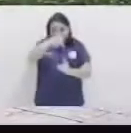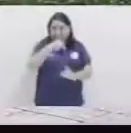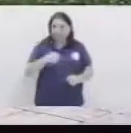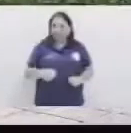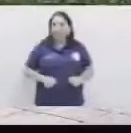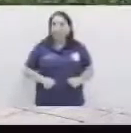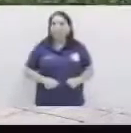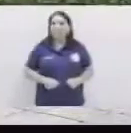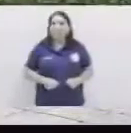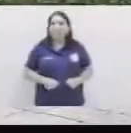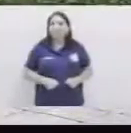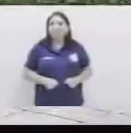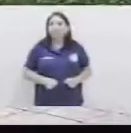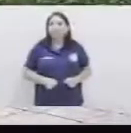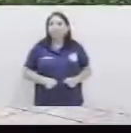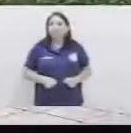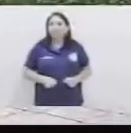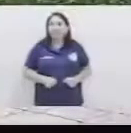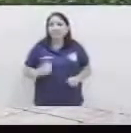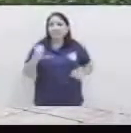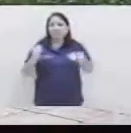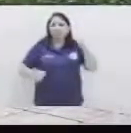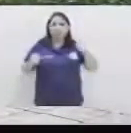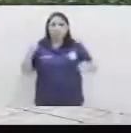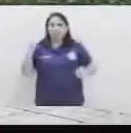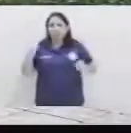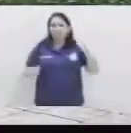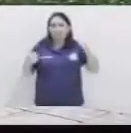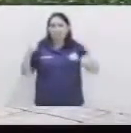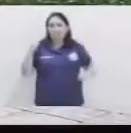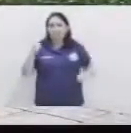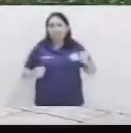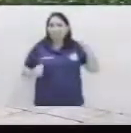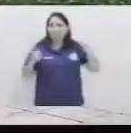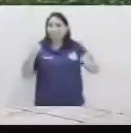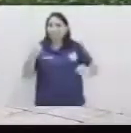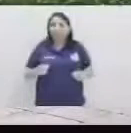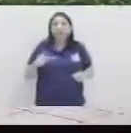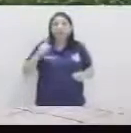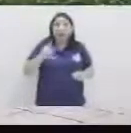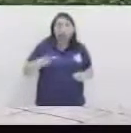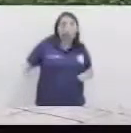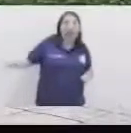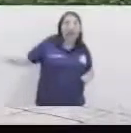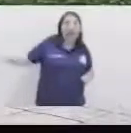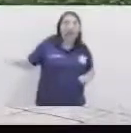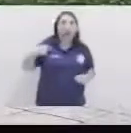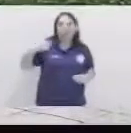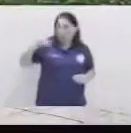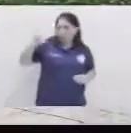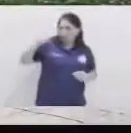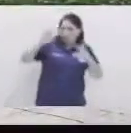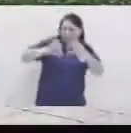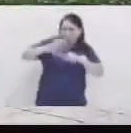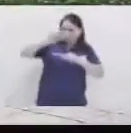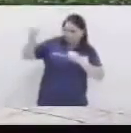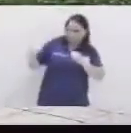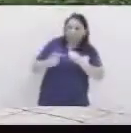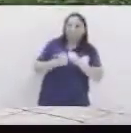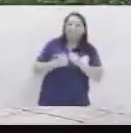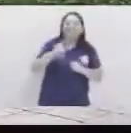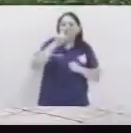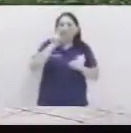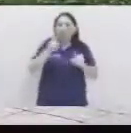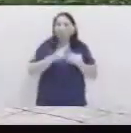una. ¿Listos? Uno, dos y tres. Y puedes hacerlo con un reto con alguien más. Voy a agarrar esta, de